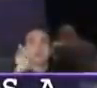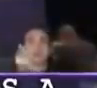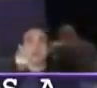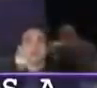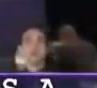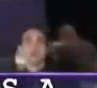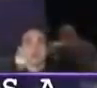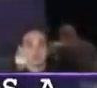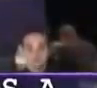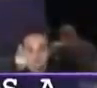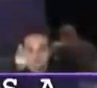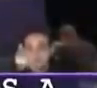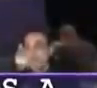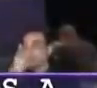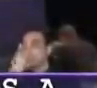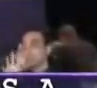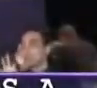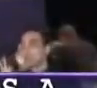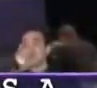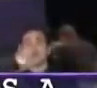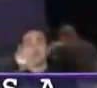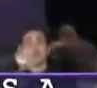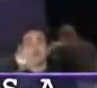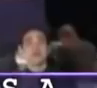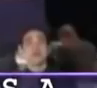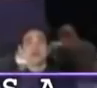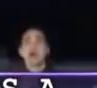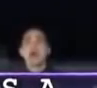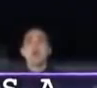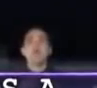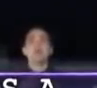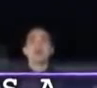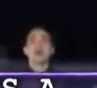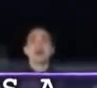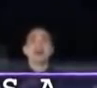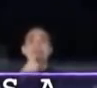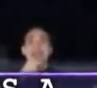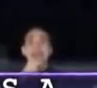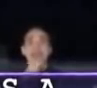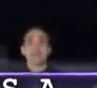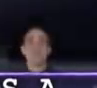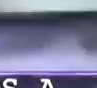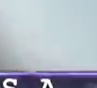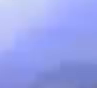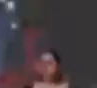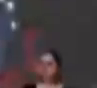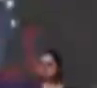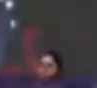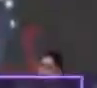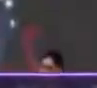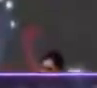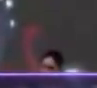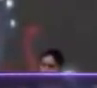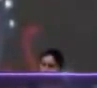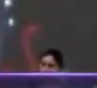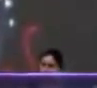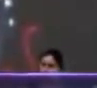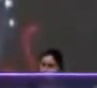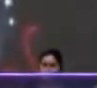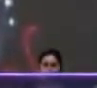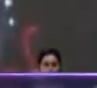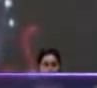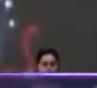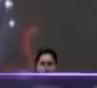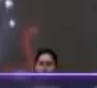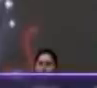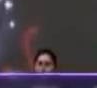69 millones para un merecido aumento para nuestros policías. No seré